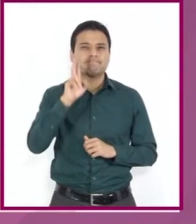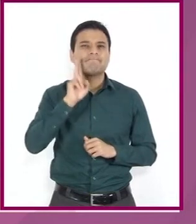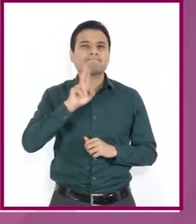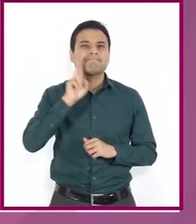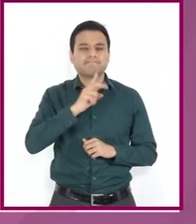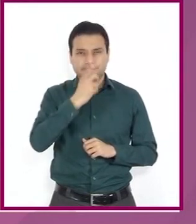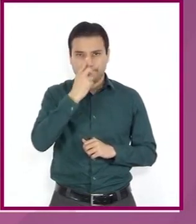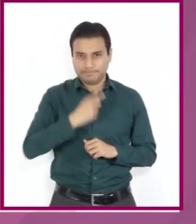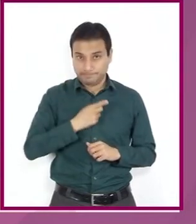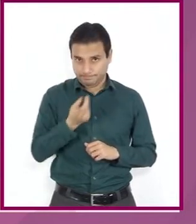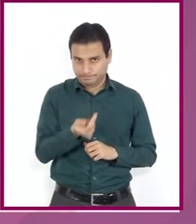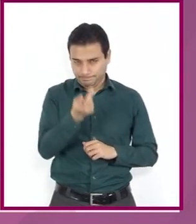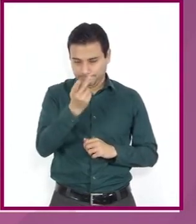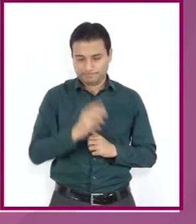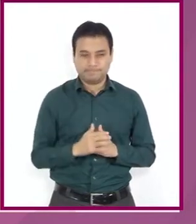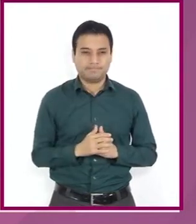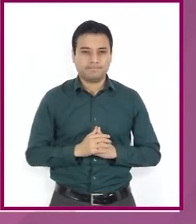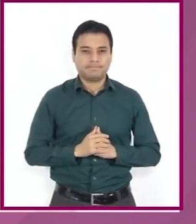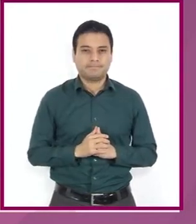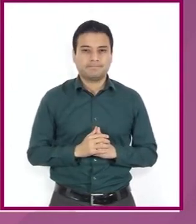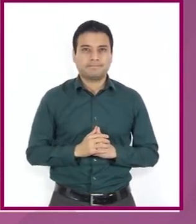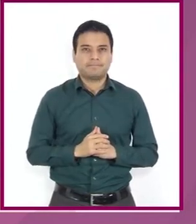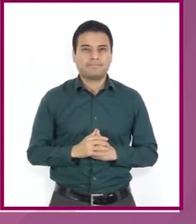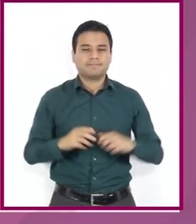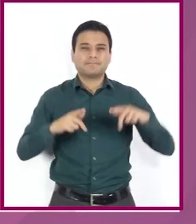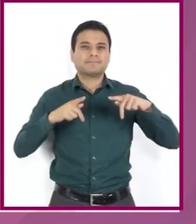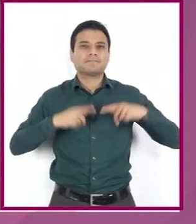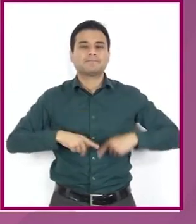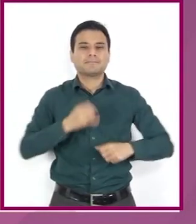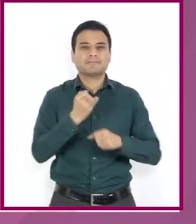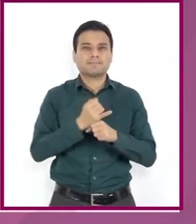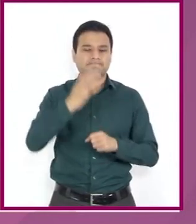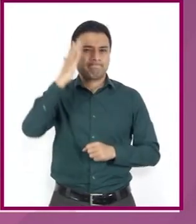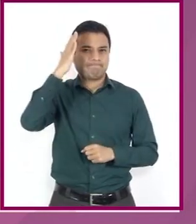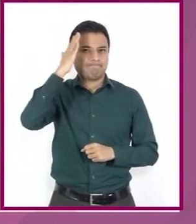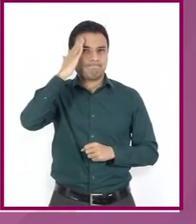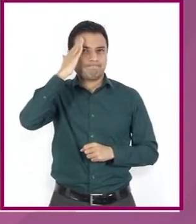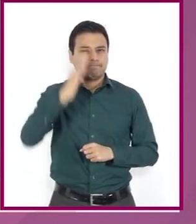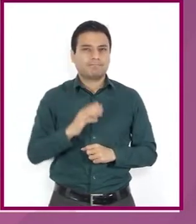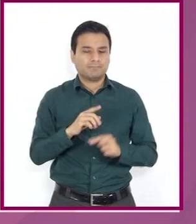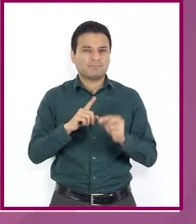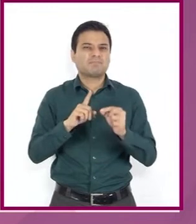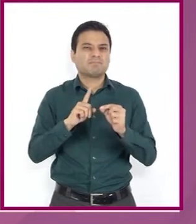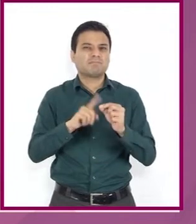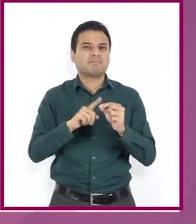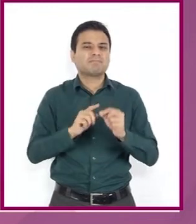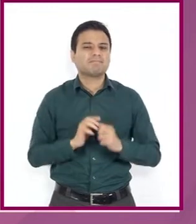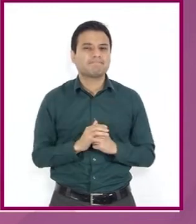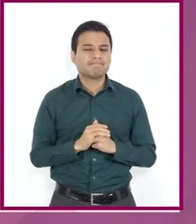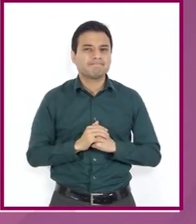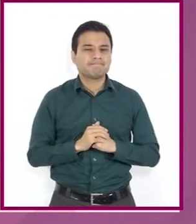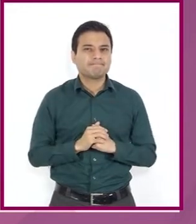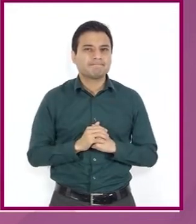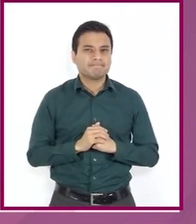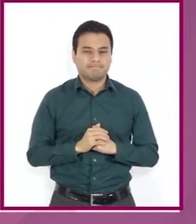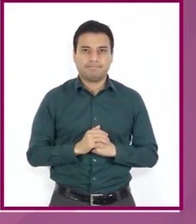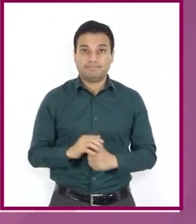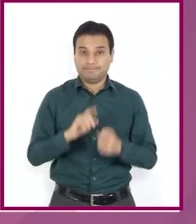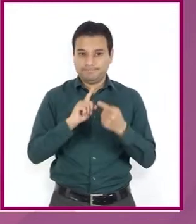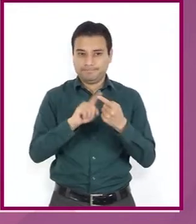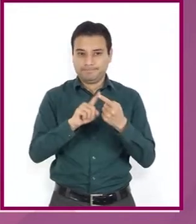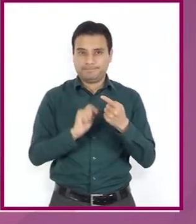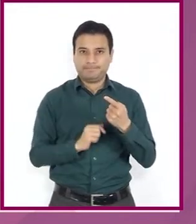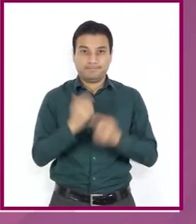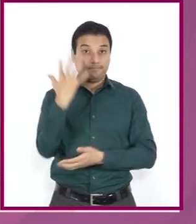contestando estas preguntas. ¿Quién sería el personaje principal protagonista de la historia? A.